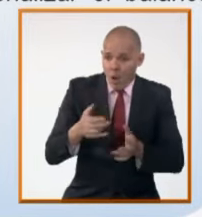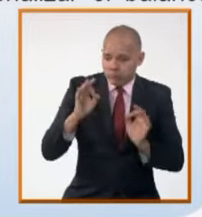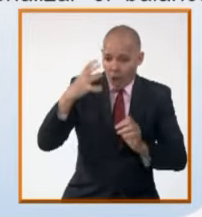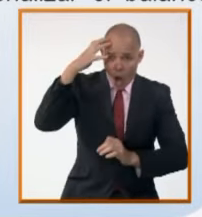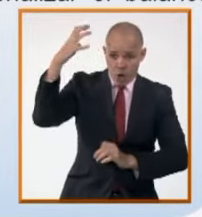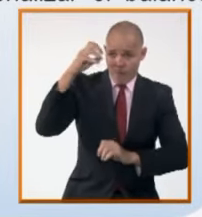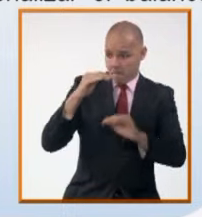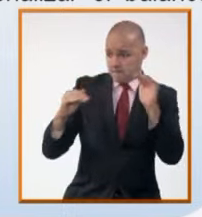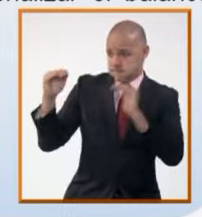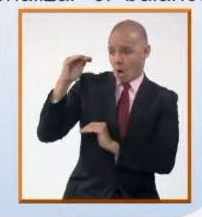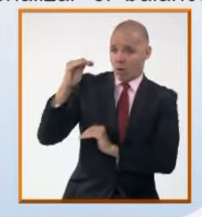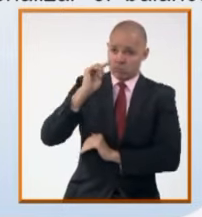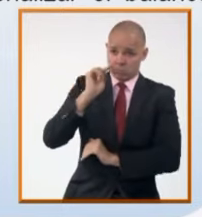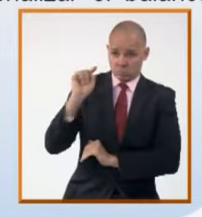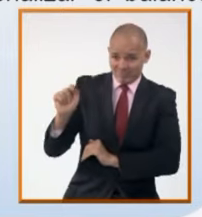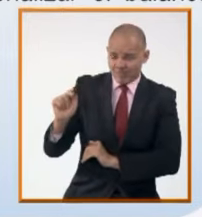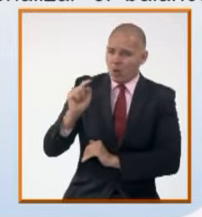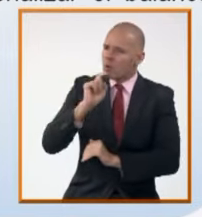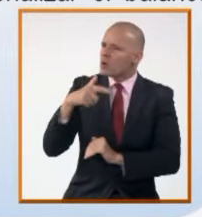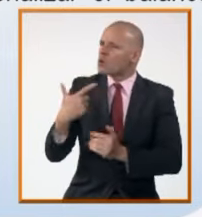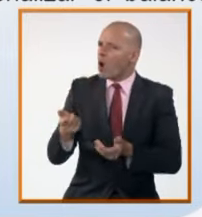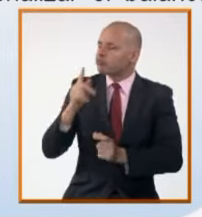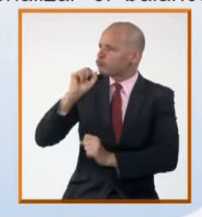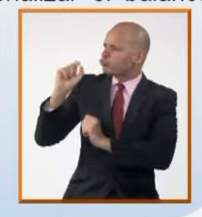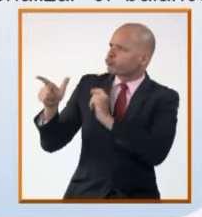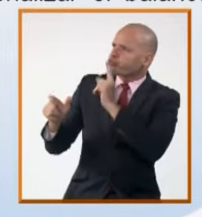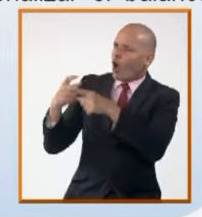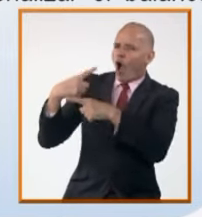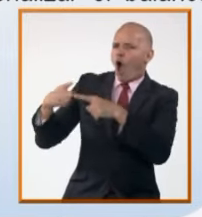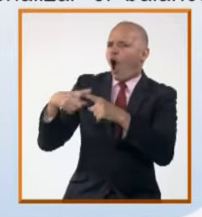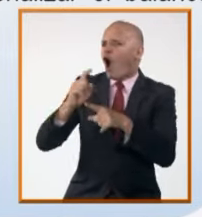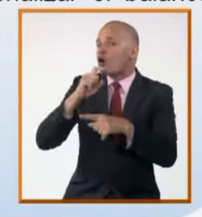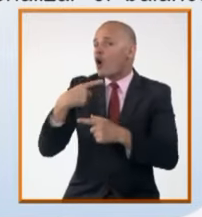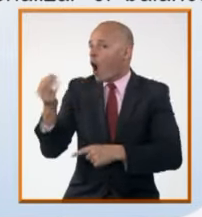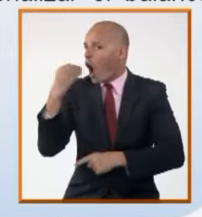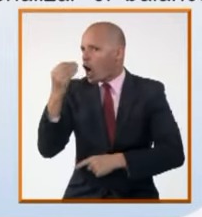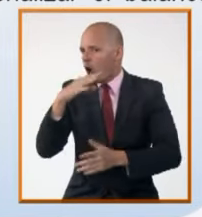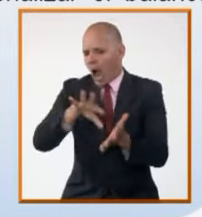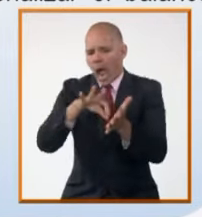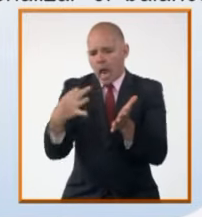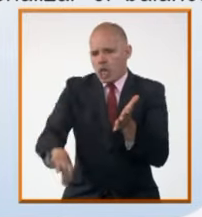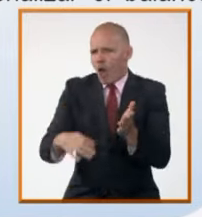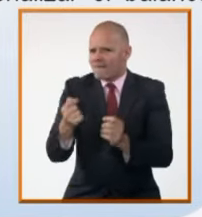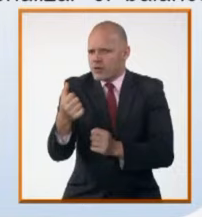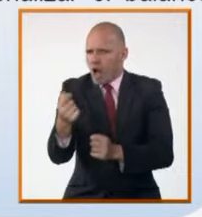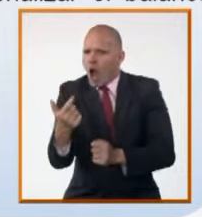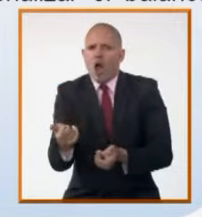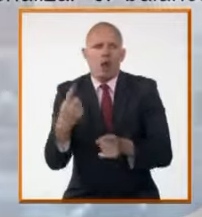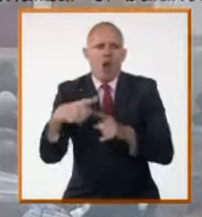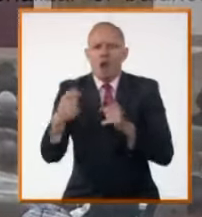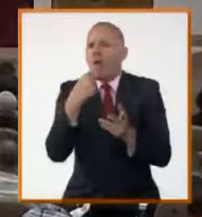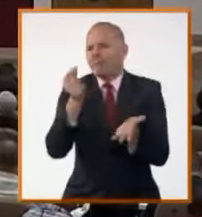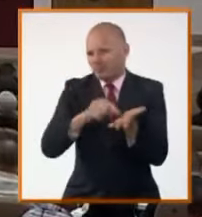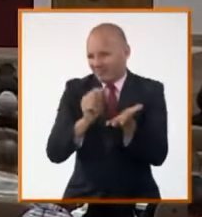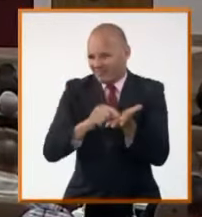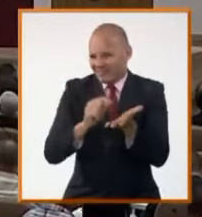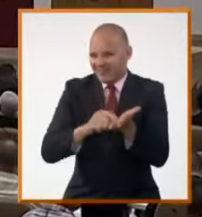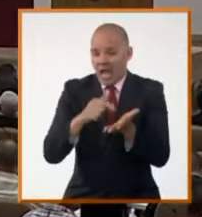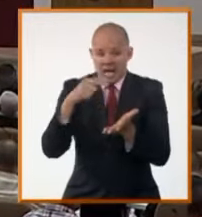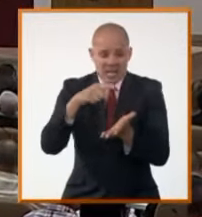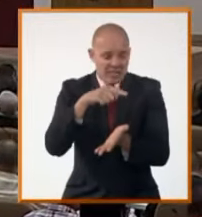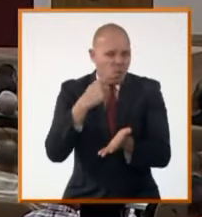garantizar desde la importación los productos de la canasta familiar normada, en detrimento de